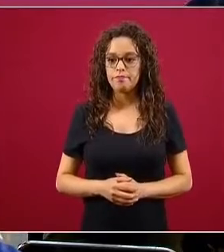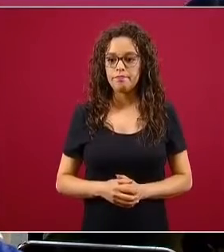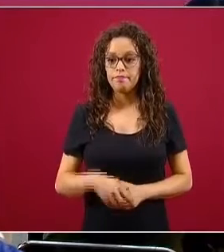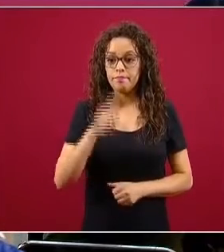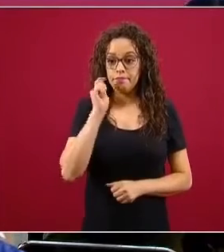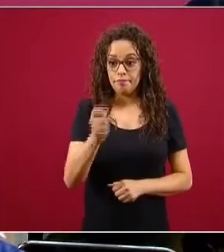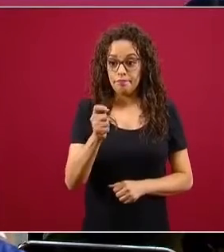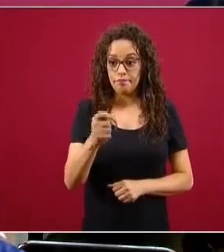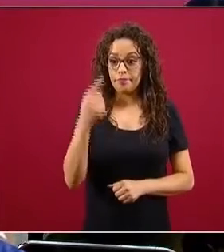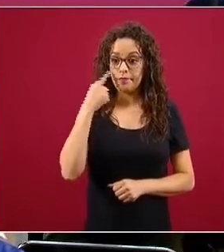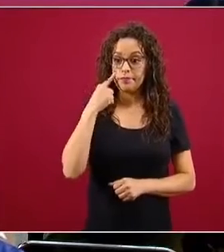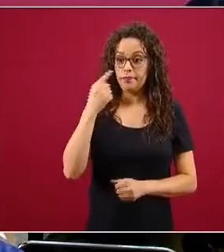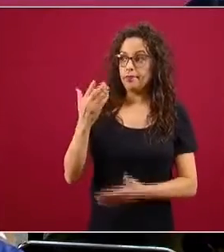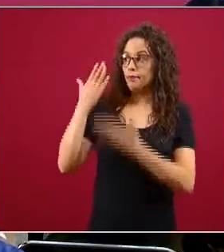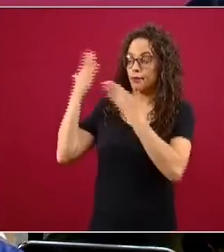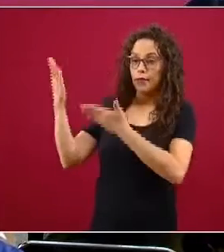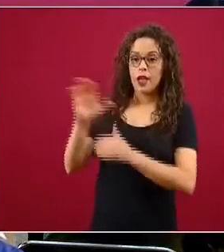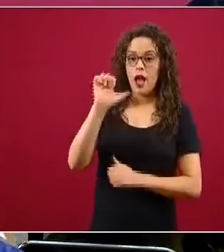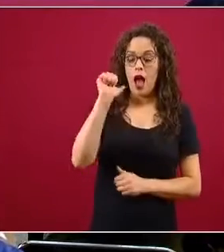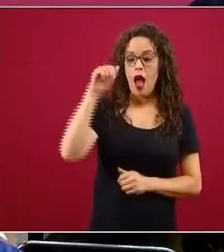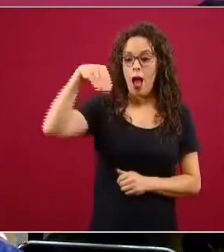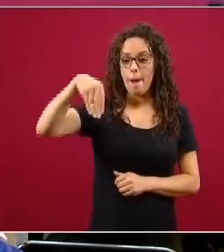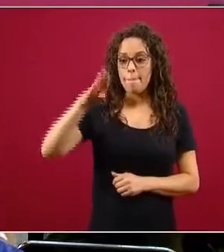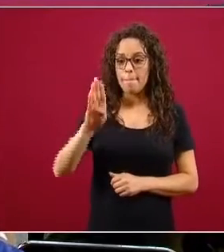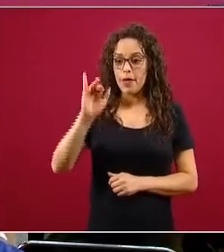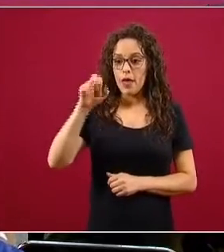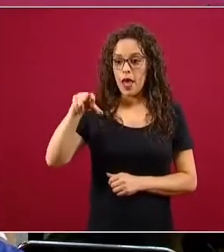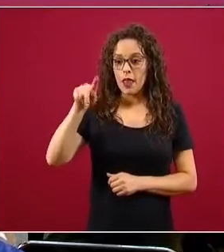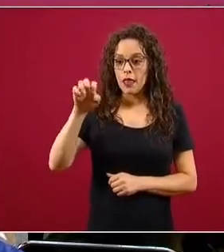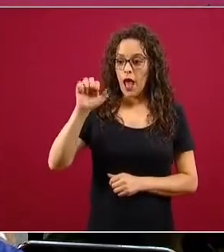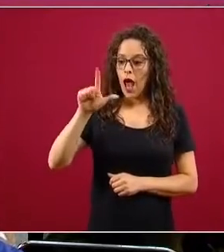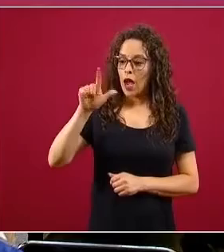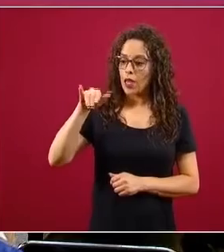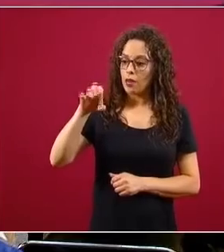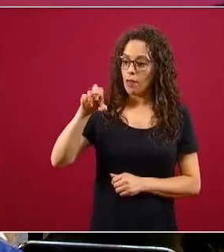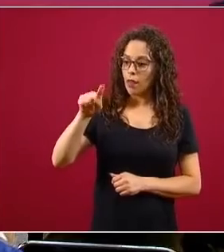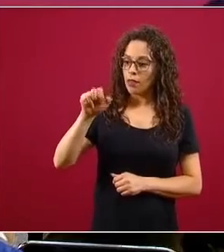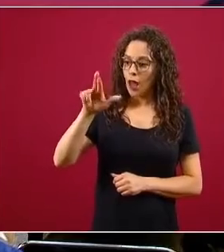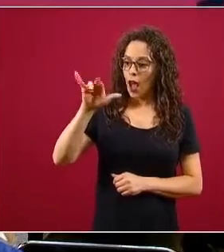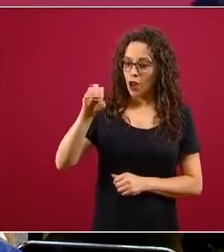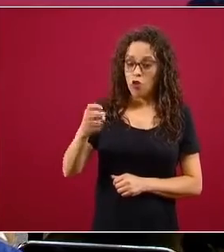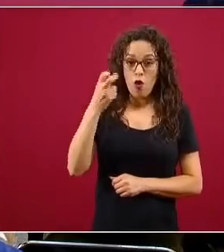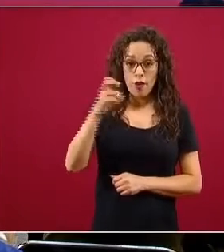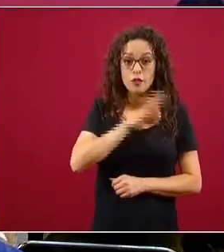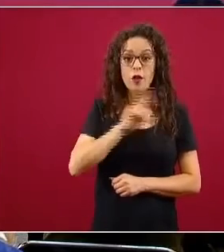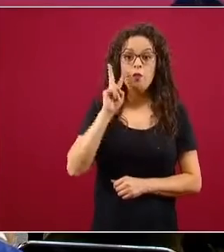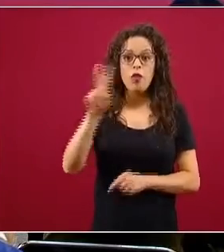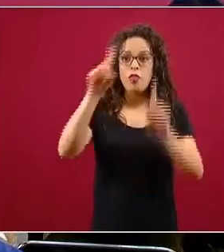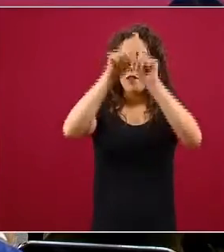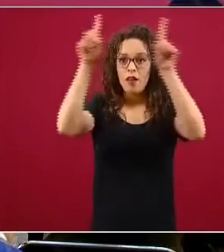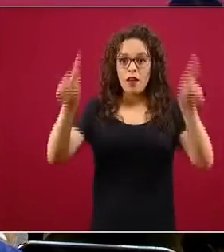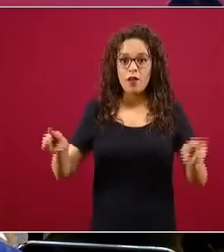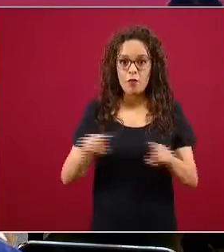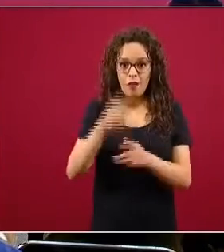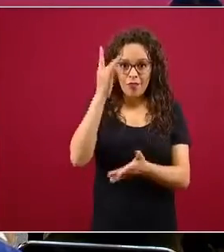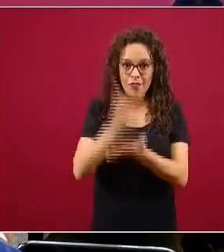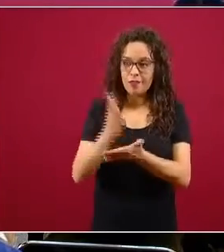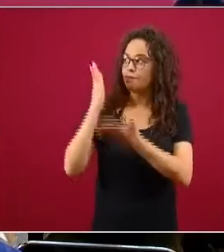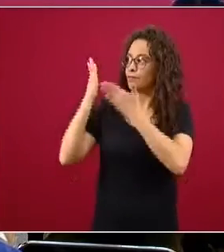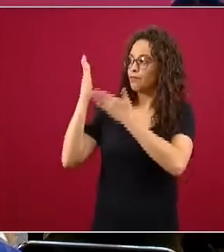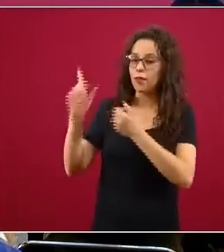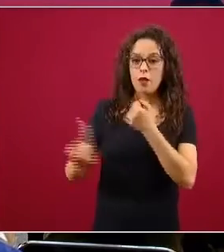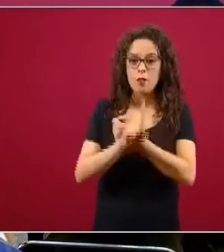en esta gráfica. ¿Por qué lo hemos denotado como el componente importante especialmente para el problema de obesidad y